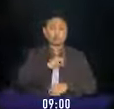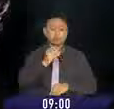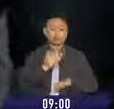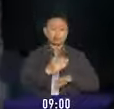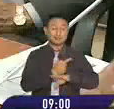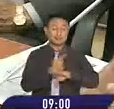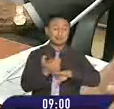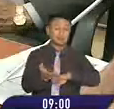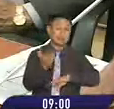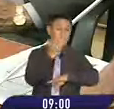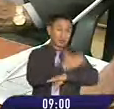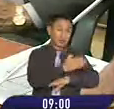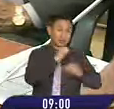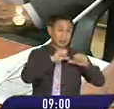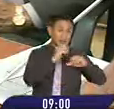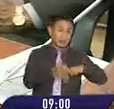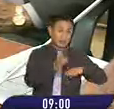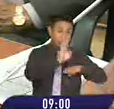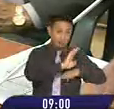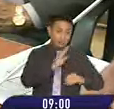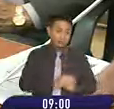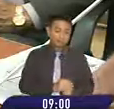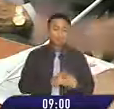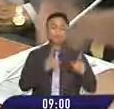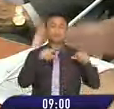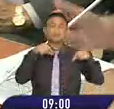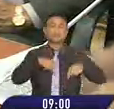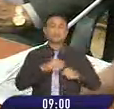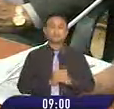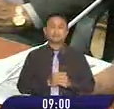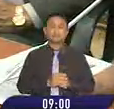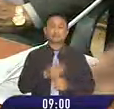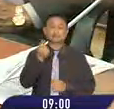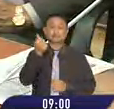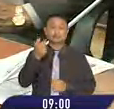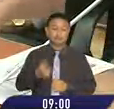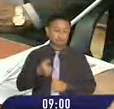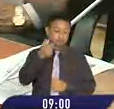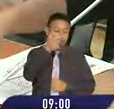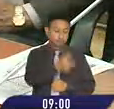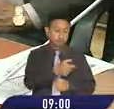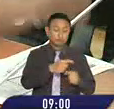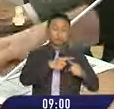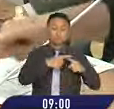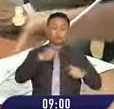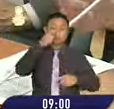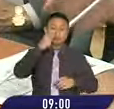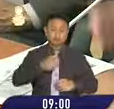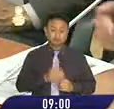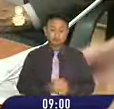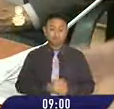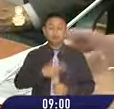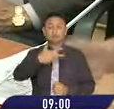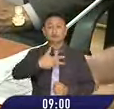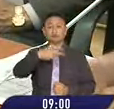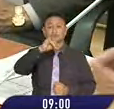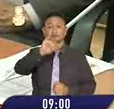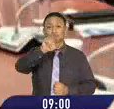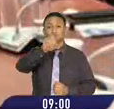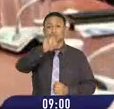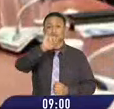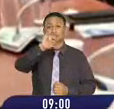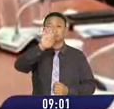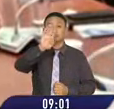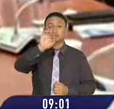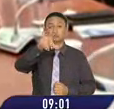semana pasada en la Asamblea Nacional sobre la entrega de recursos económicos al exfiscal Galo Chiriboga. Me